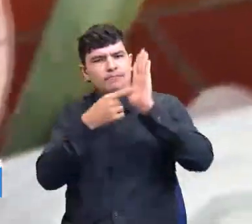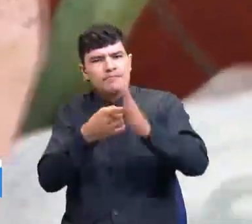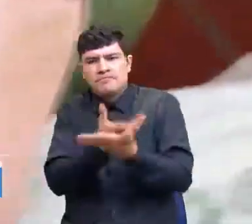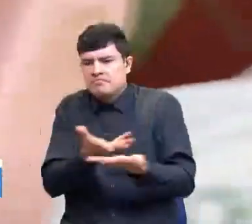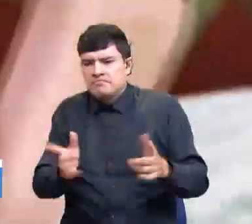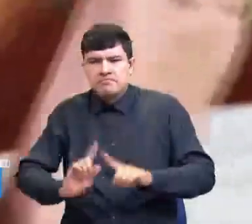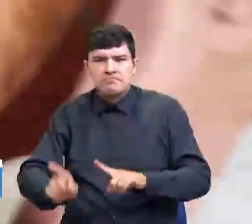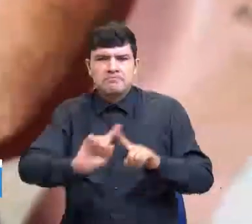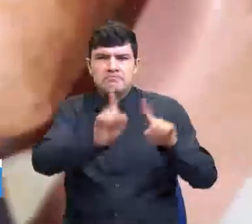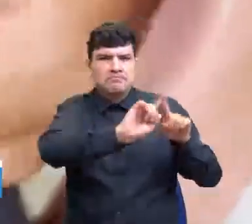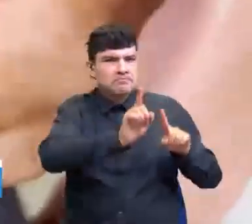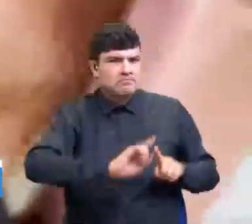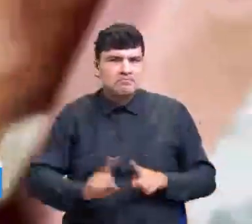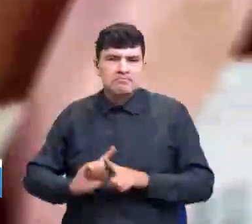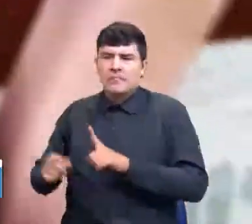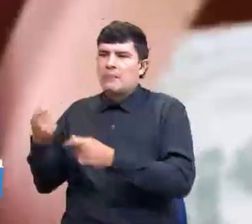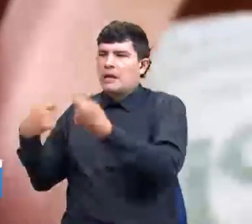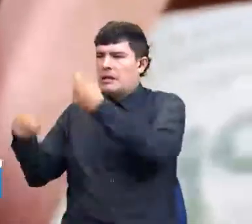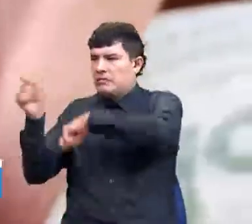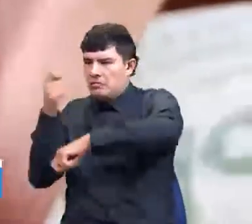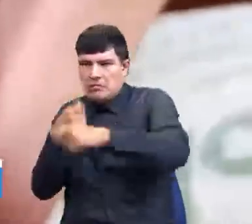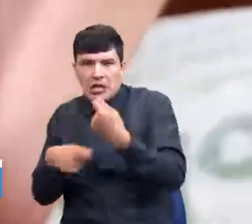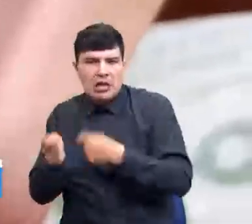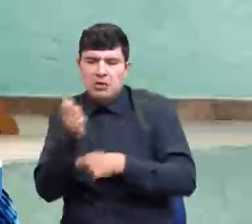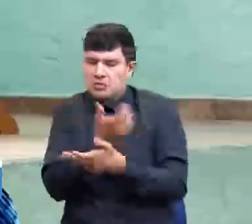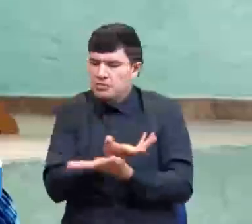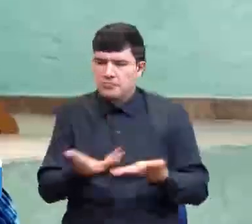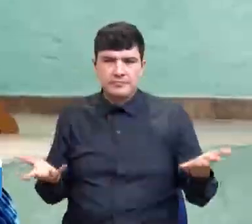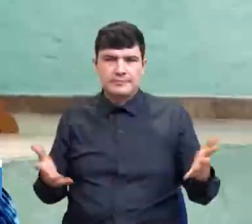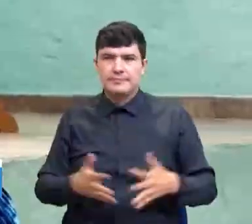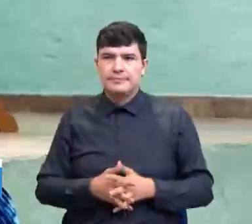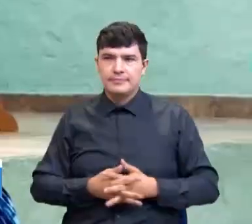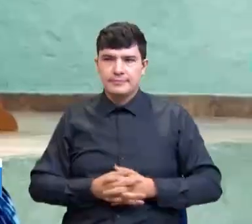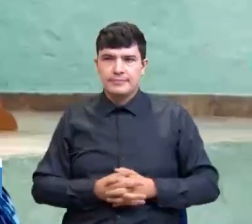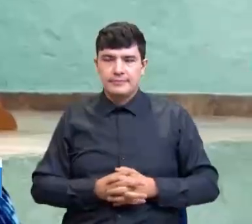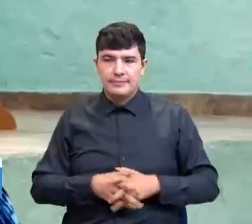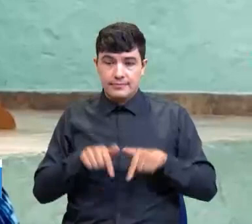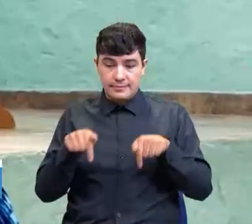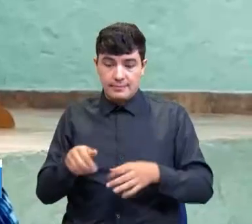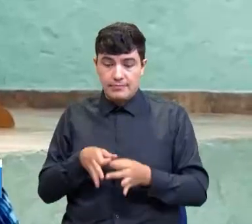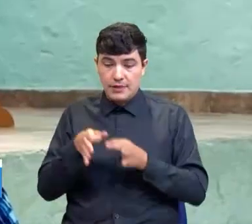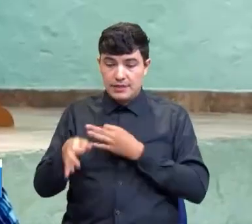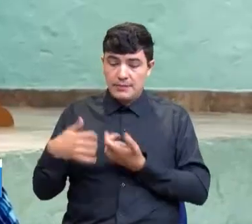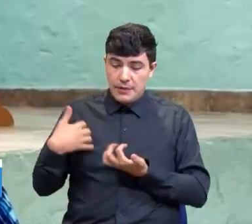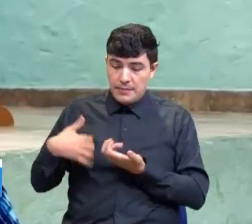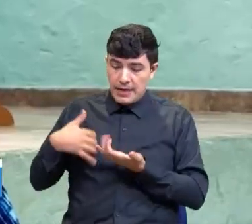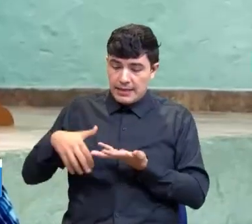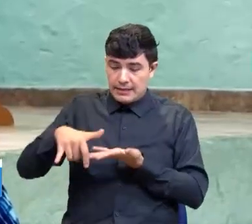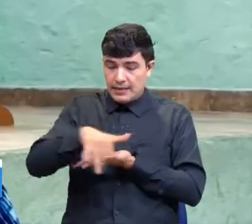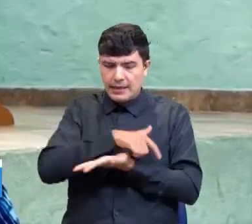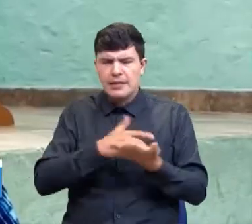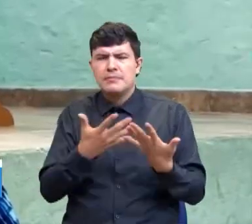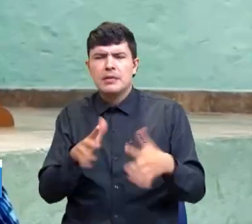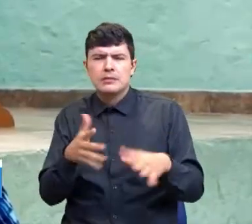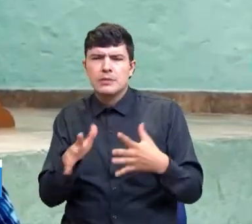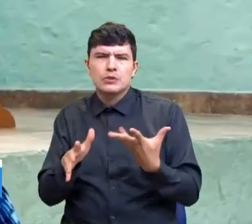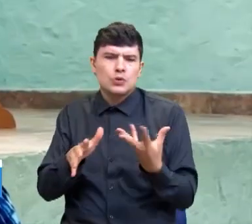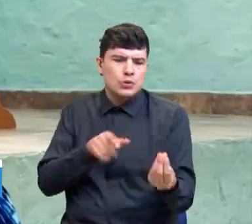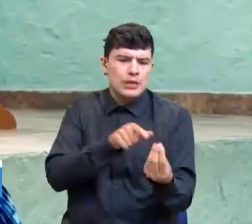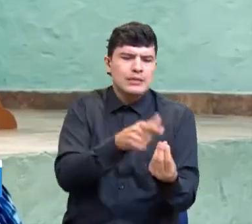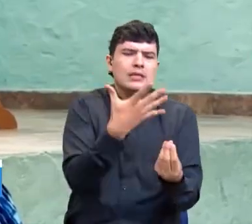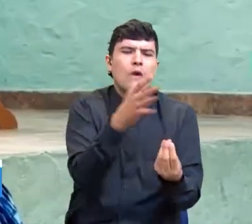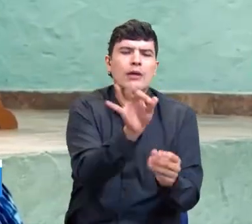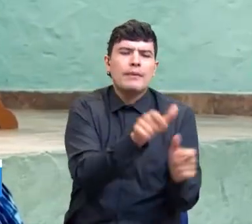y venderlos tanto a propios como visitantes. Como en Vélez Santander, alrededor de 50 artesanos han